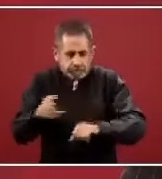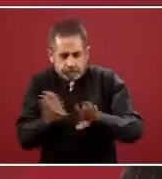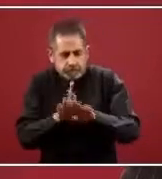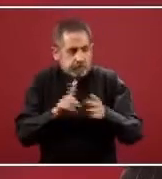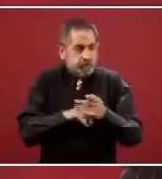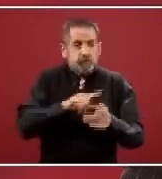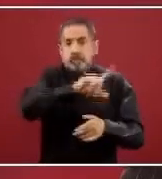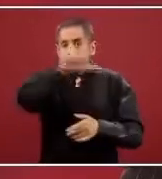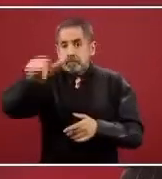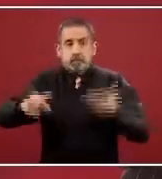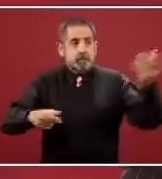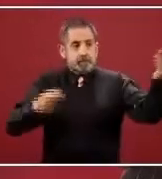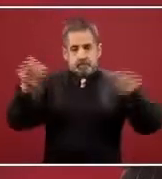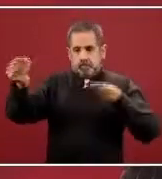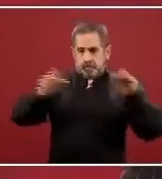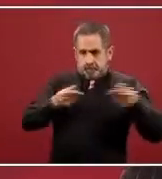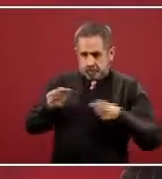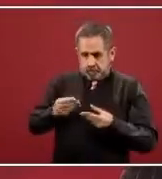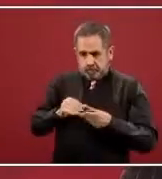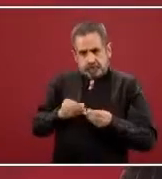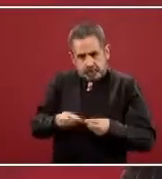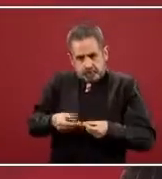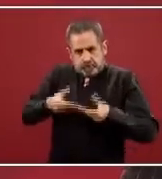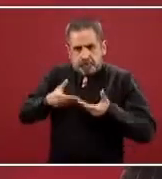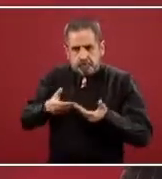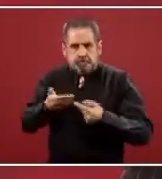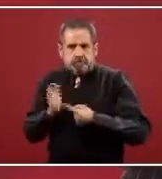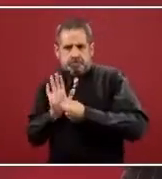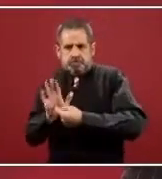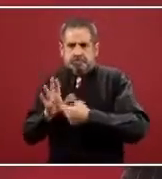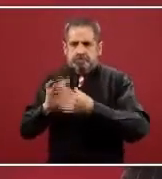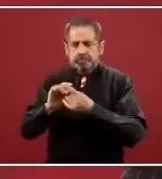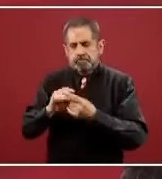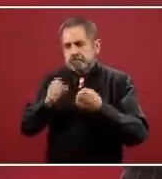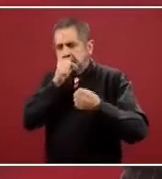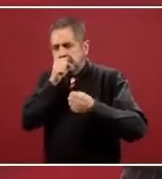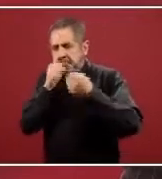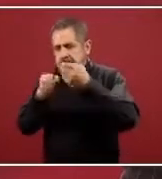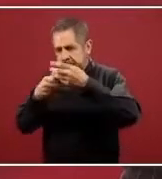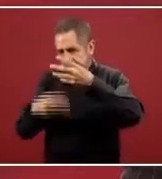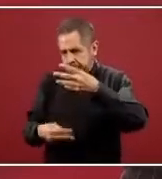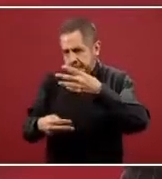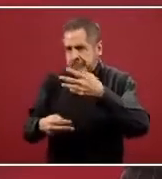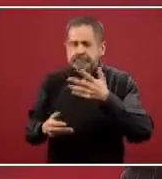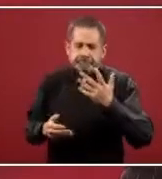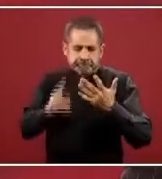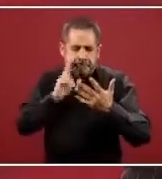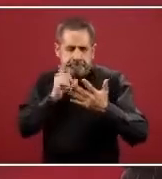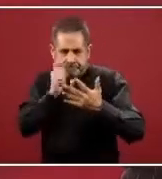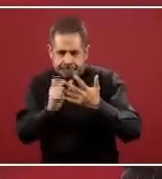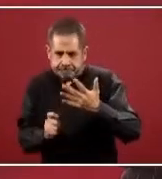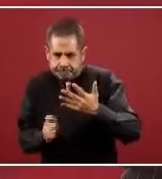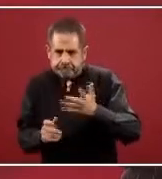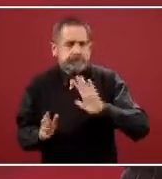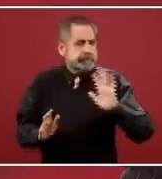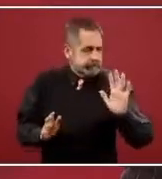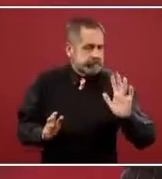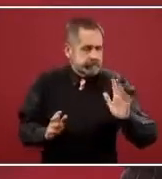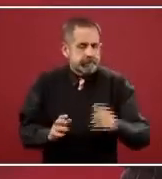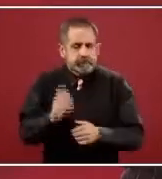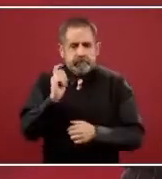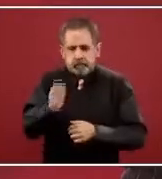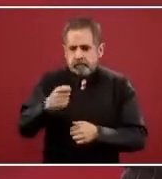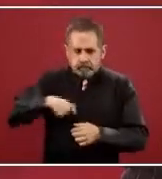los reportes correspondientes para integrarlos en su momento en los panoramas nacionales. Entonces podemos hacer